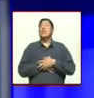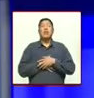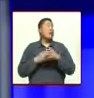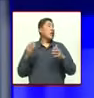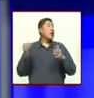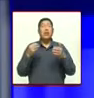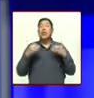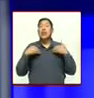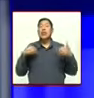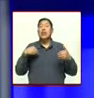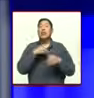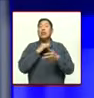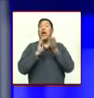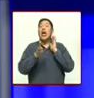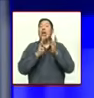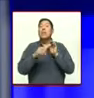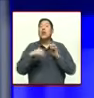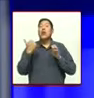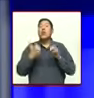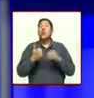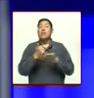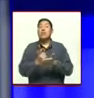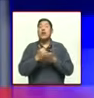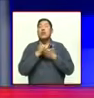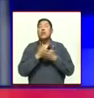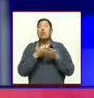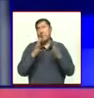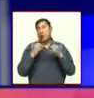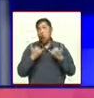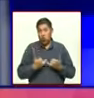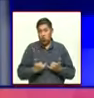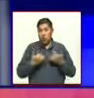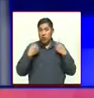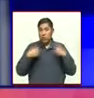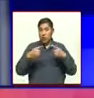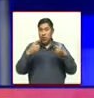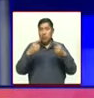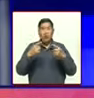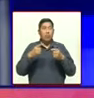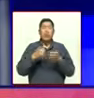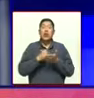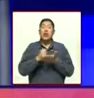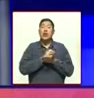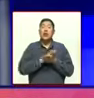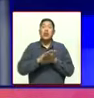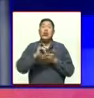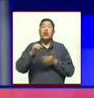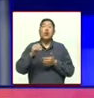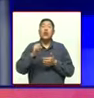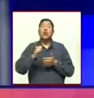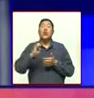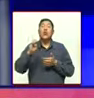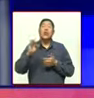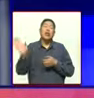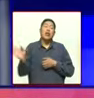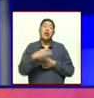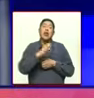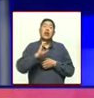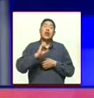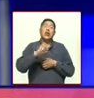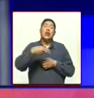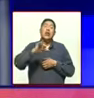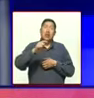Bueno, y tenemos que hablar de otra de las ayudas. Obviamente hoy llegamos hasta San José de Chiquitos, otro de los lugares afectados por